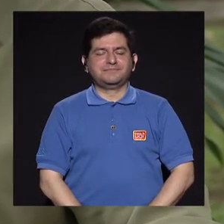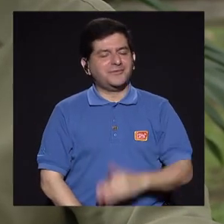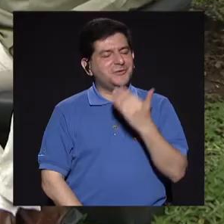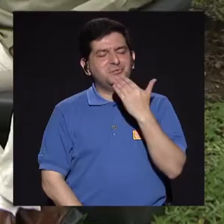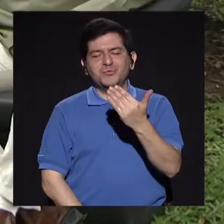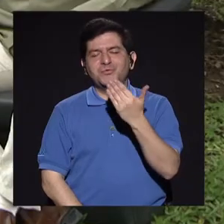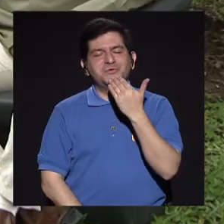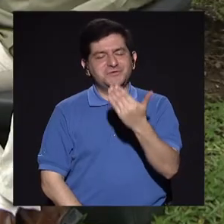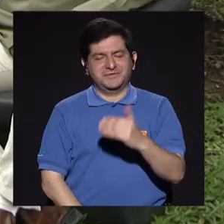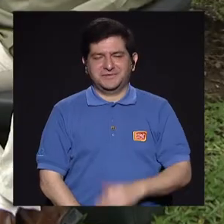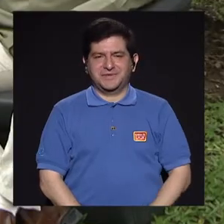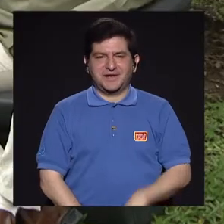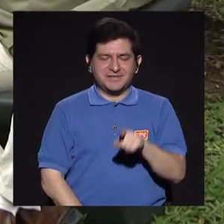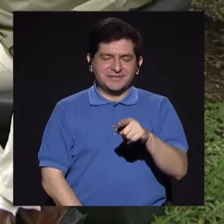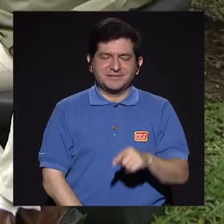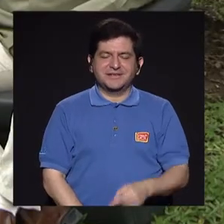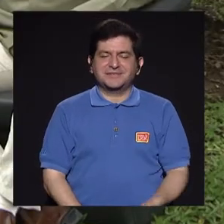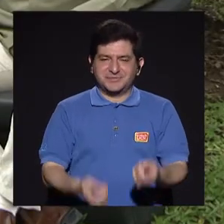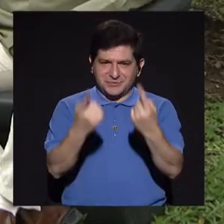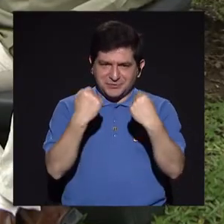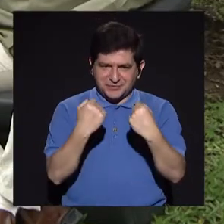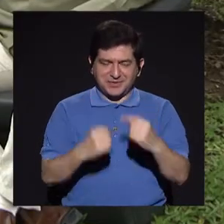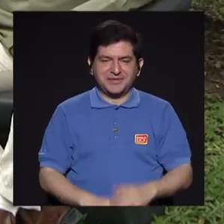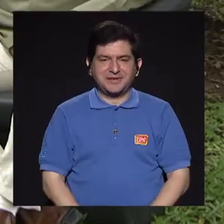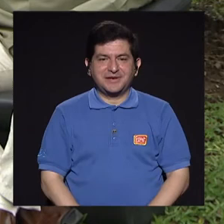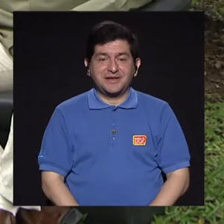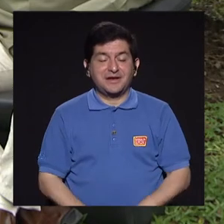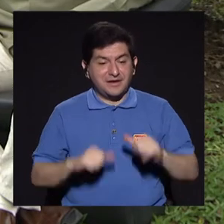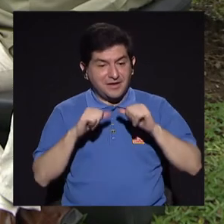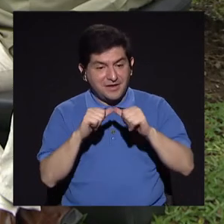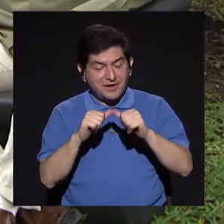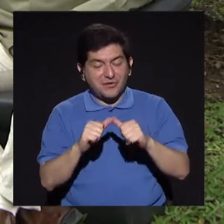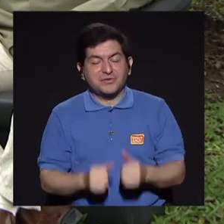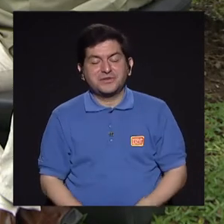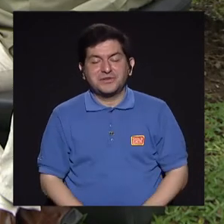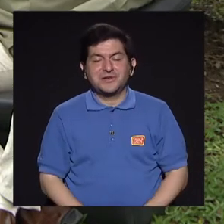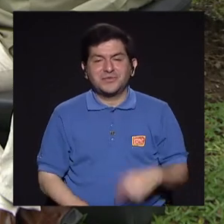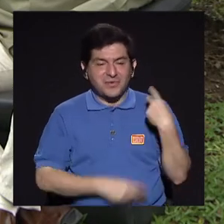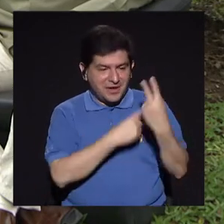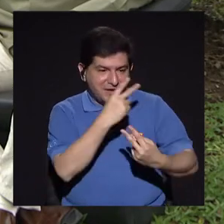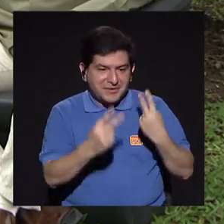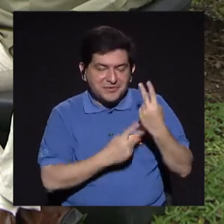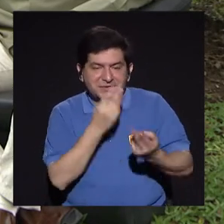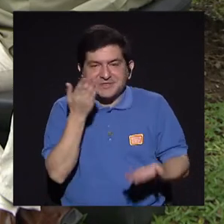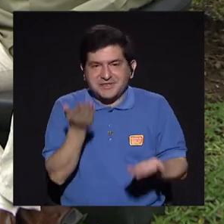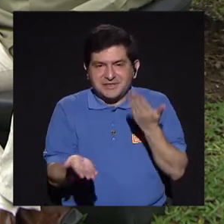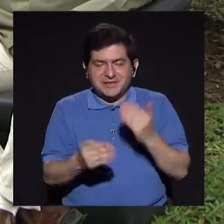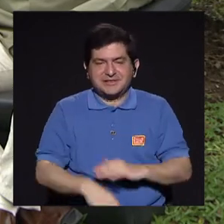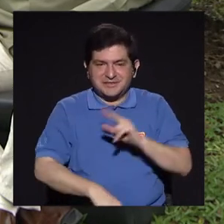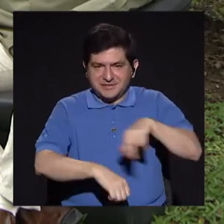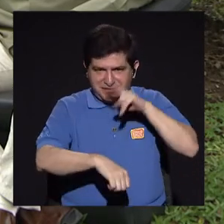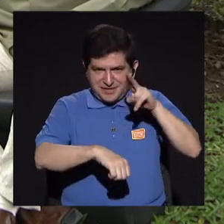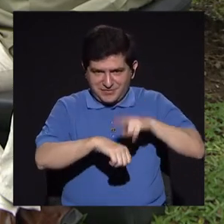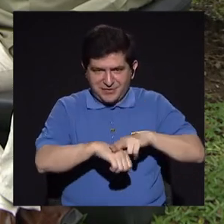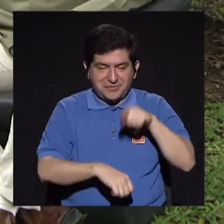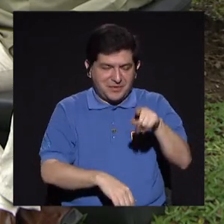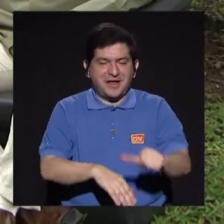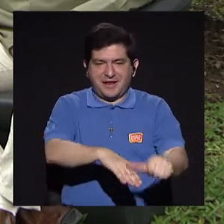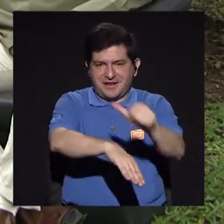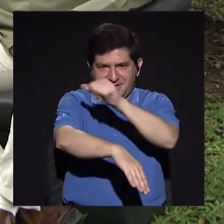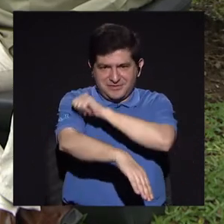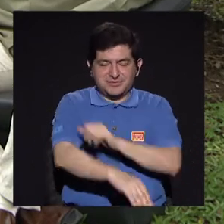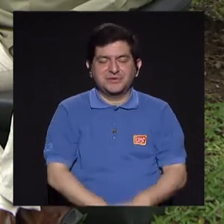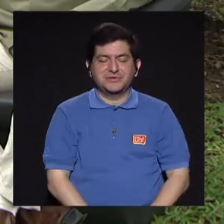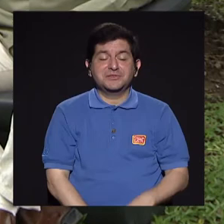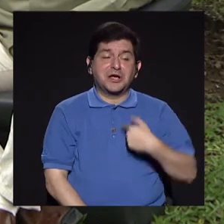Perfecto, muchísimas gracias, Boris, por su gentileza. Esperamos que nos siga acompañando. Ojalá que en esas visitas, me imagino que va a ser más frecuentemente a San Ignacio de